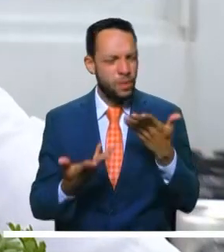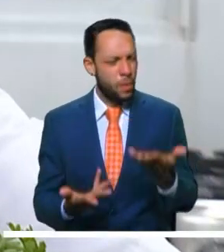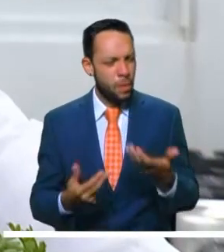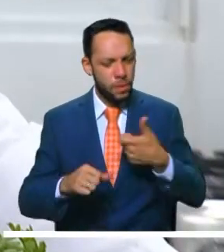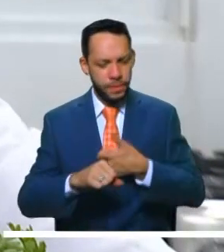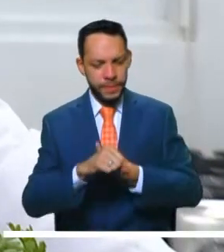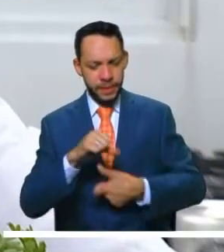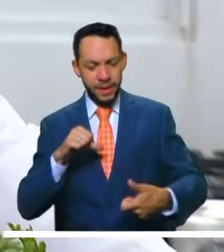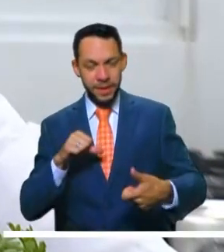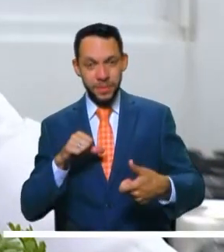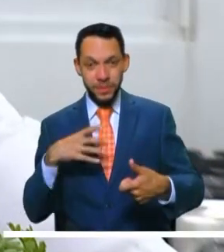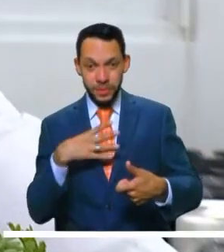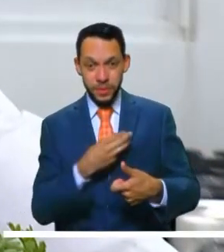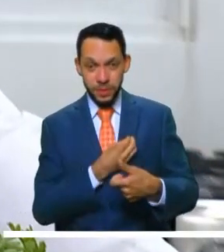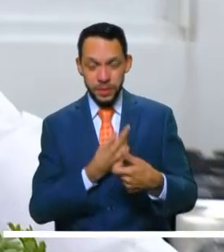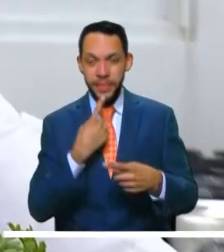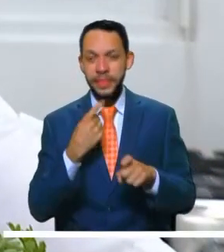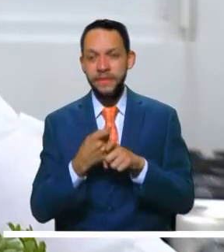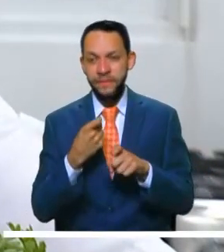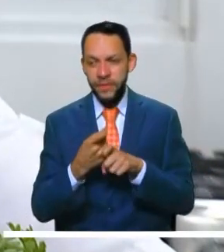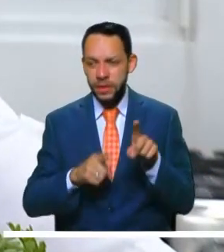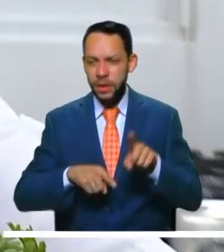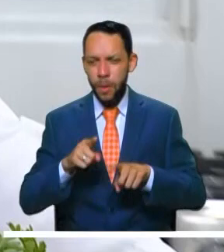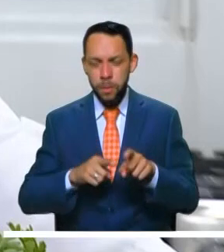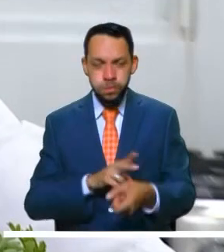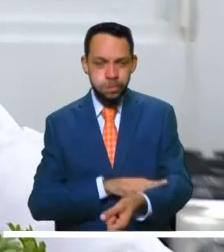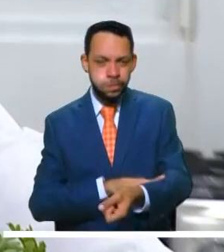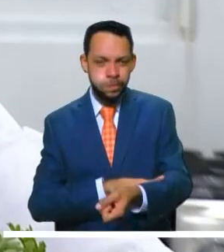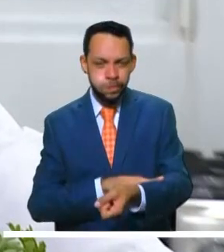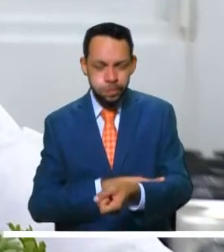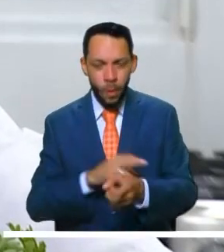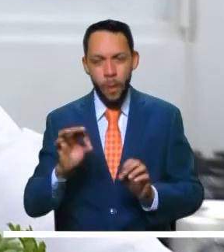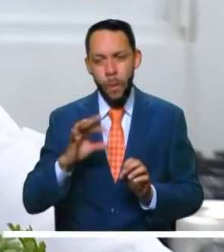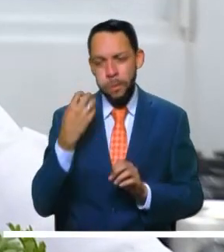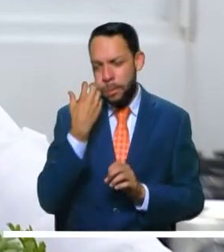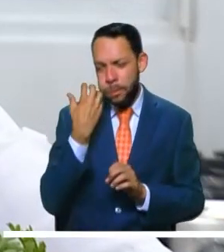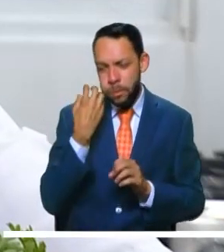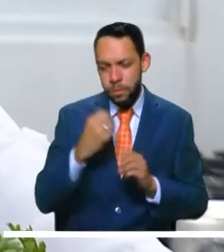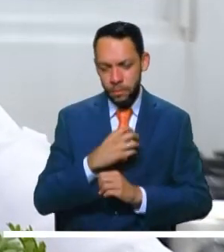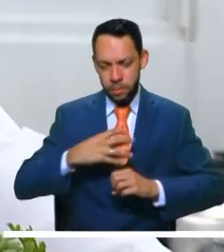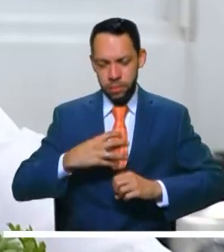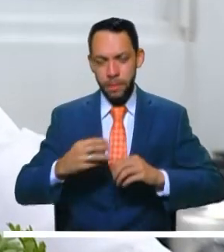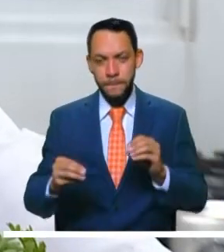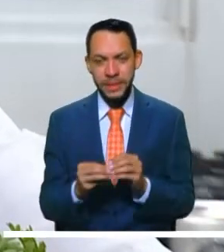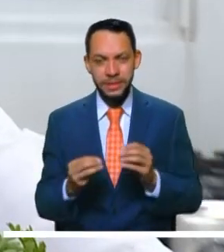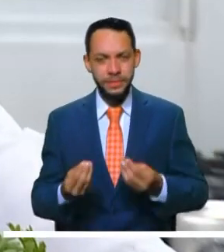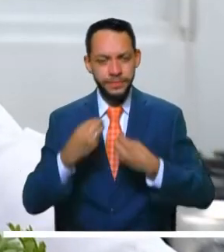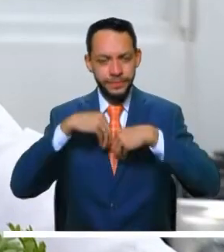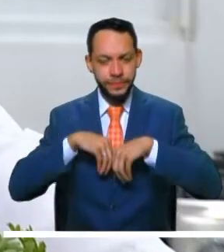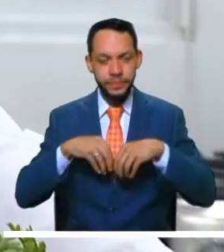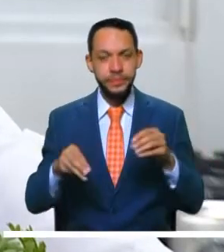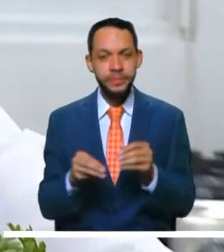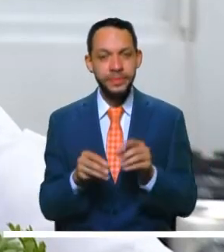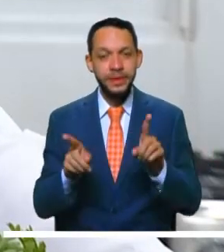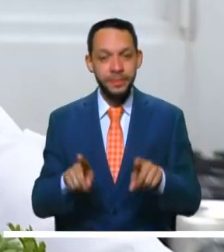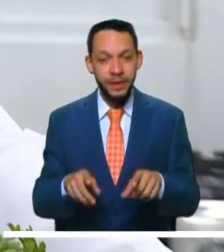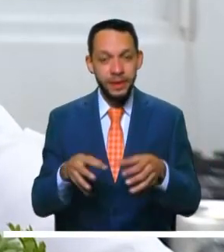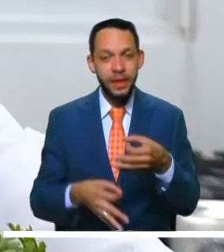metabólico, obesidad, diabetes e inflamación, en el programa de limpieza de colon con recambio de flora intestinal,